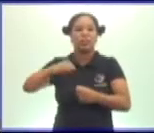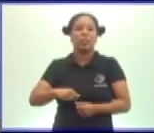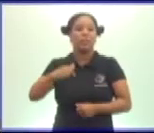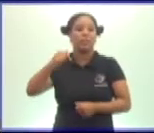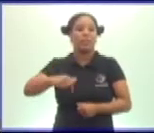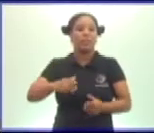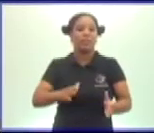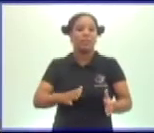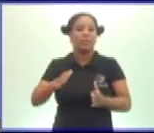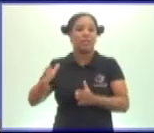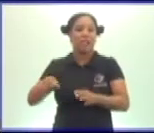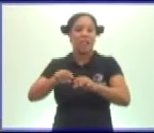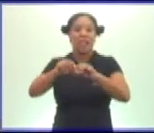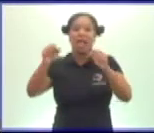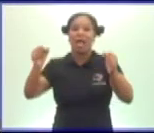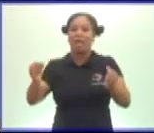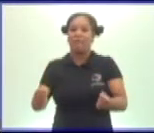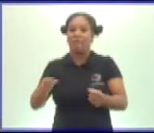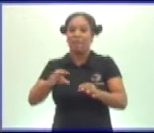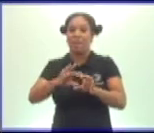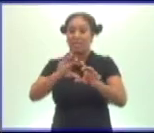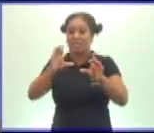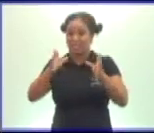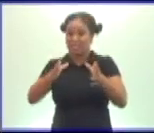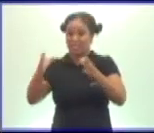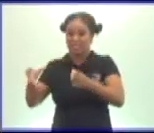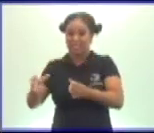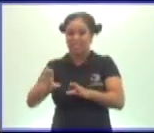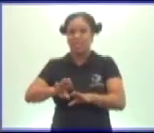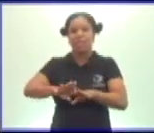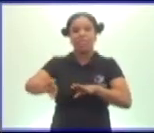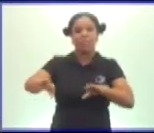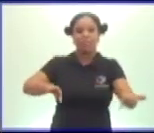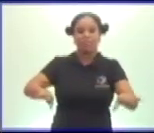fase dispersante que decíamos anteriormente.